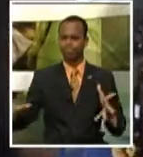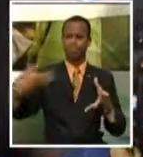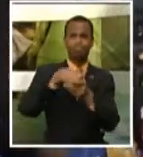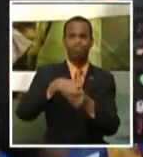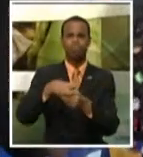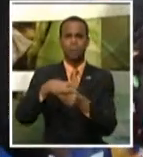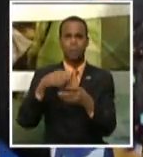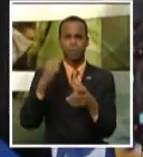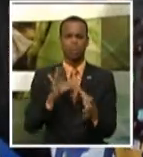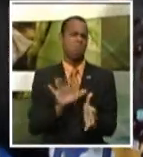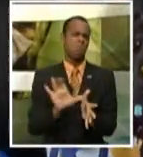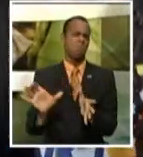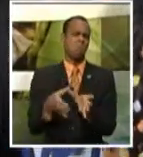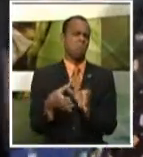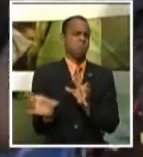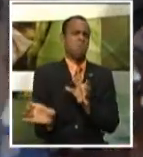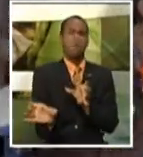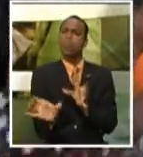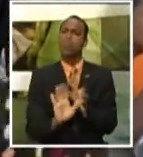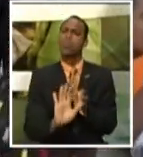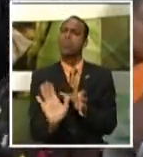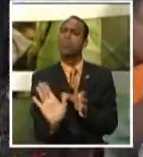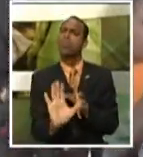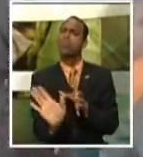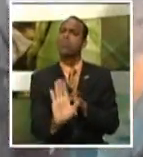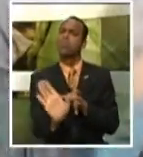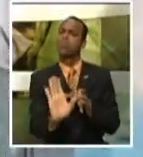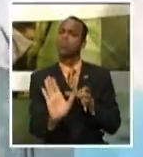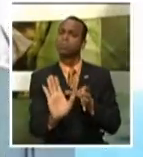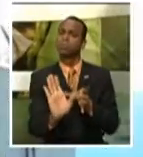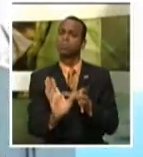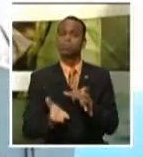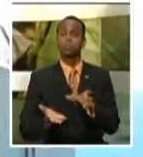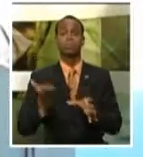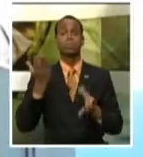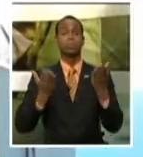por separado. Hace tal vez